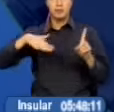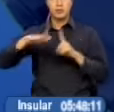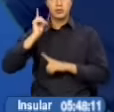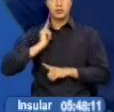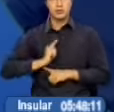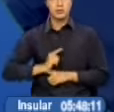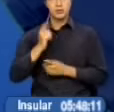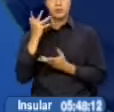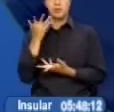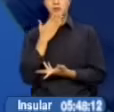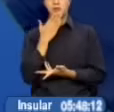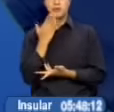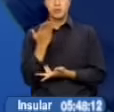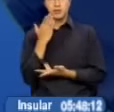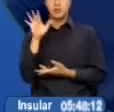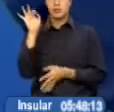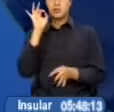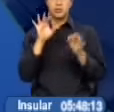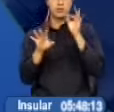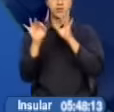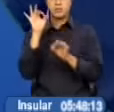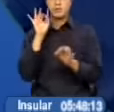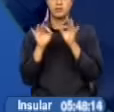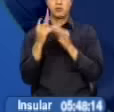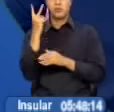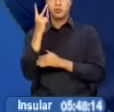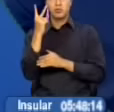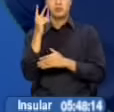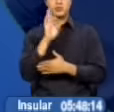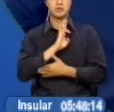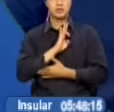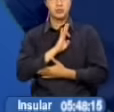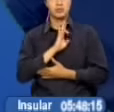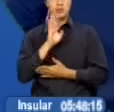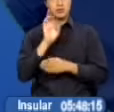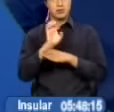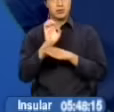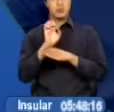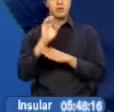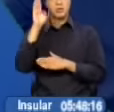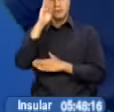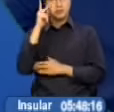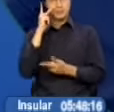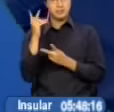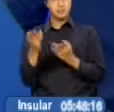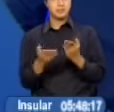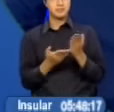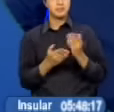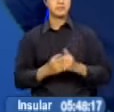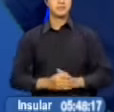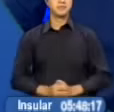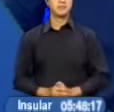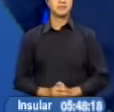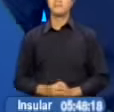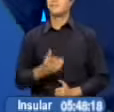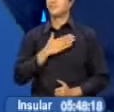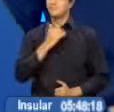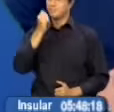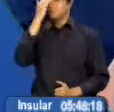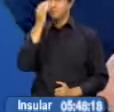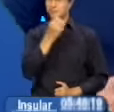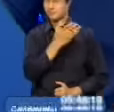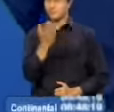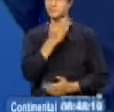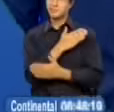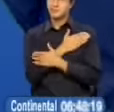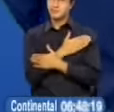detalles que tú dijiste cuáles son los seleccionados de los dos directores técnicos en el caso de ecuador y de brasil saludamos a diego alex que también está buenos días un